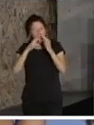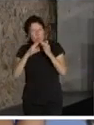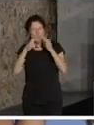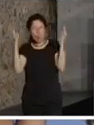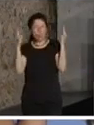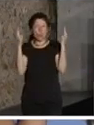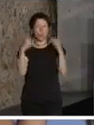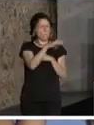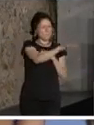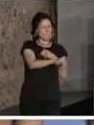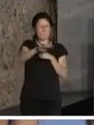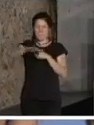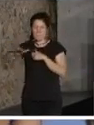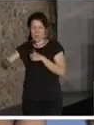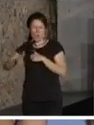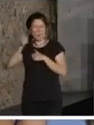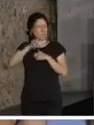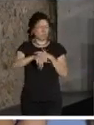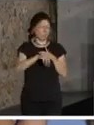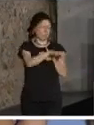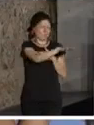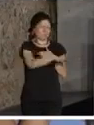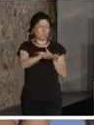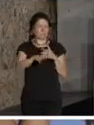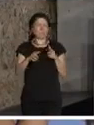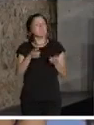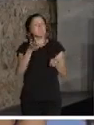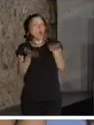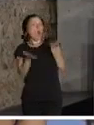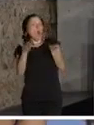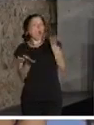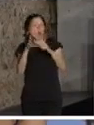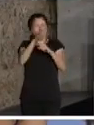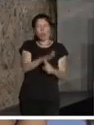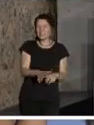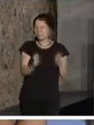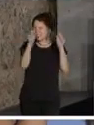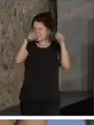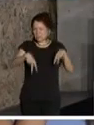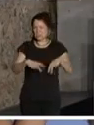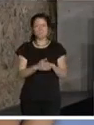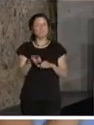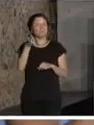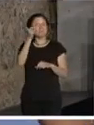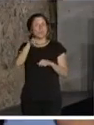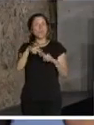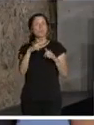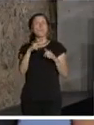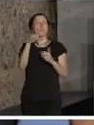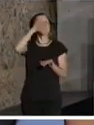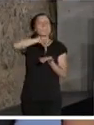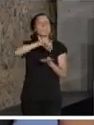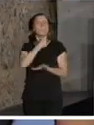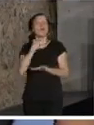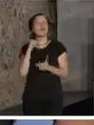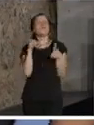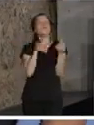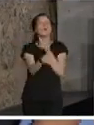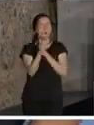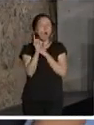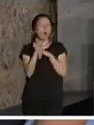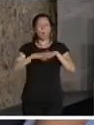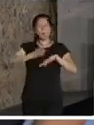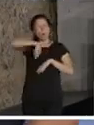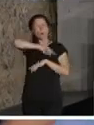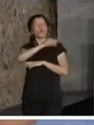públicos en cada barrio y en cada poblado y que lleguen de forma justa y sin discriminaciones y vamos a construir un badajoz con futuro para